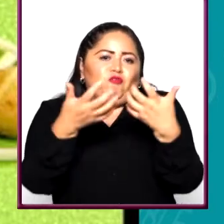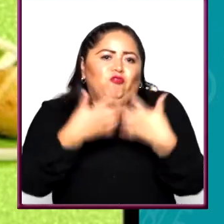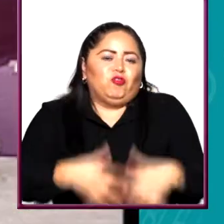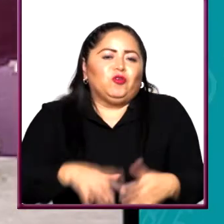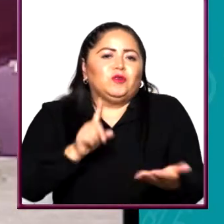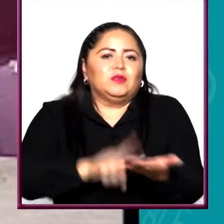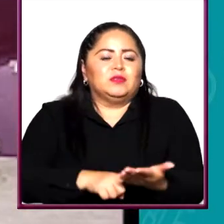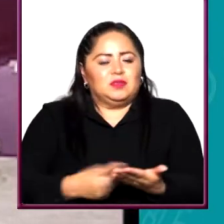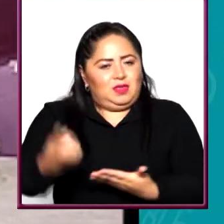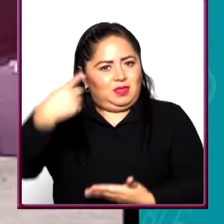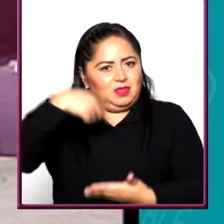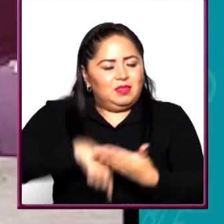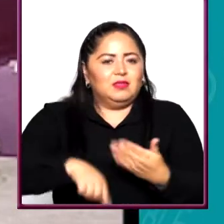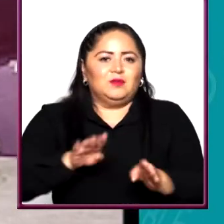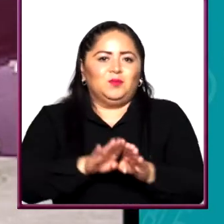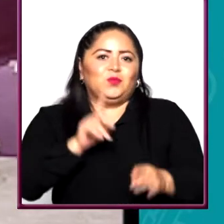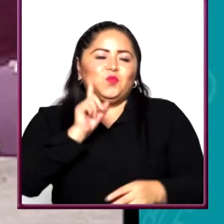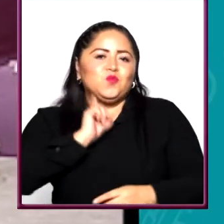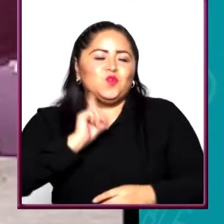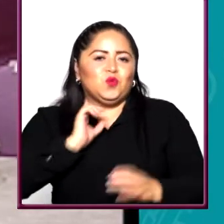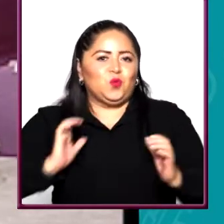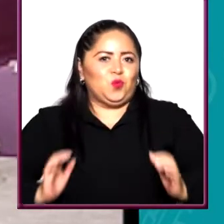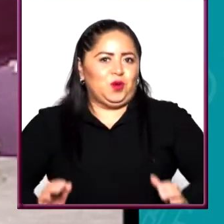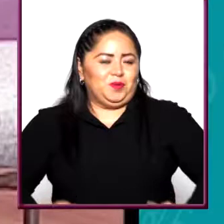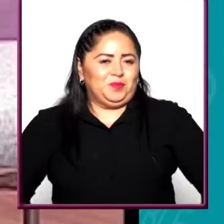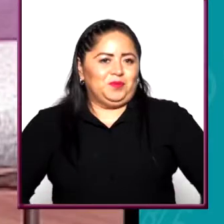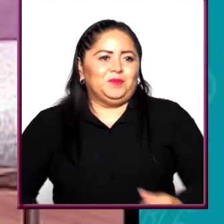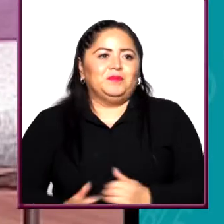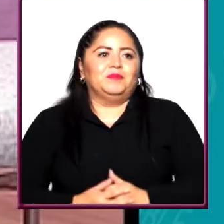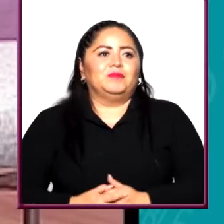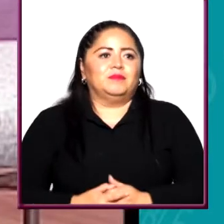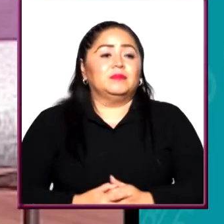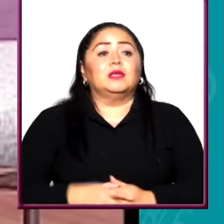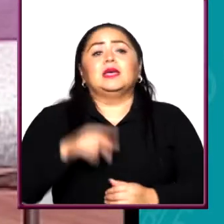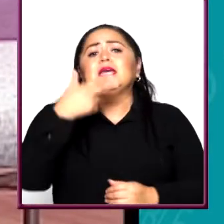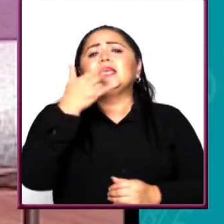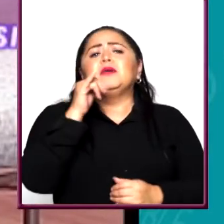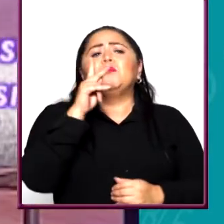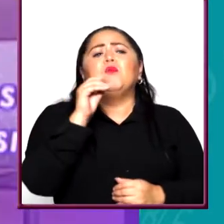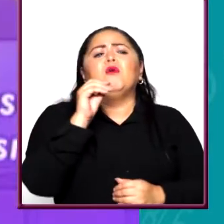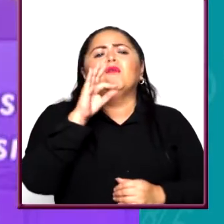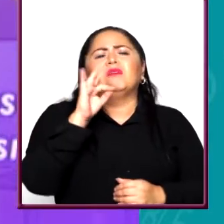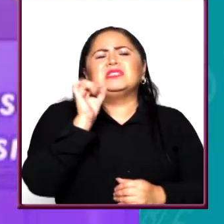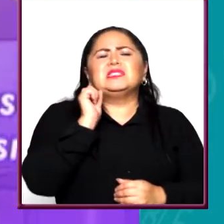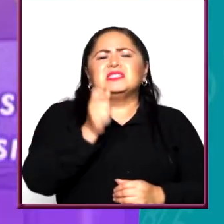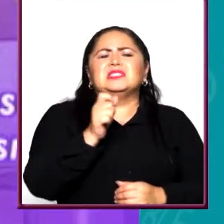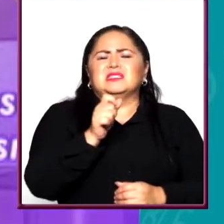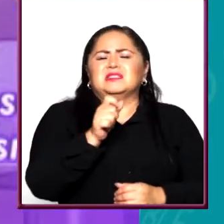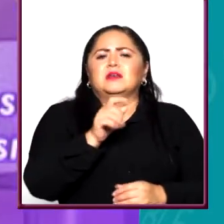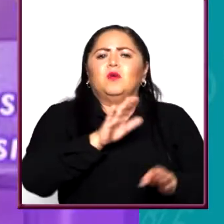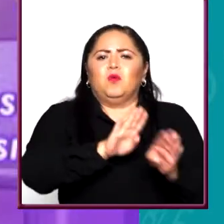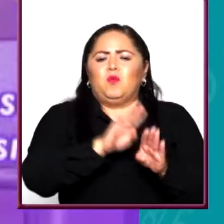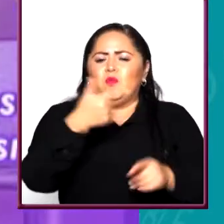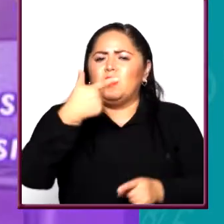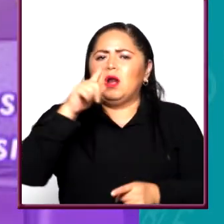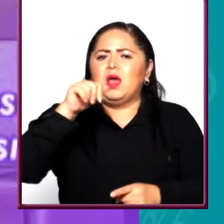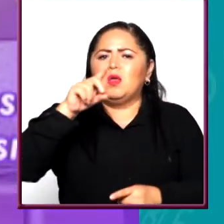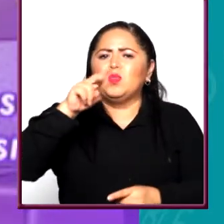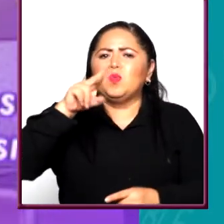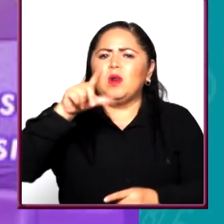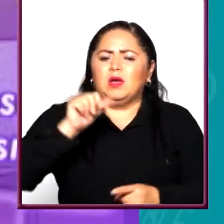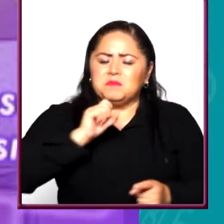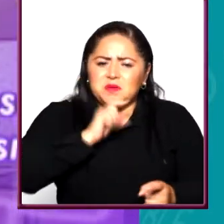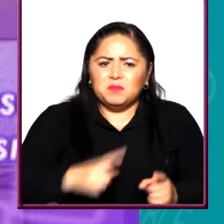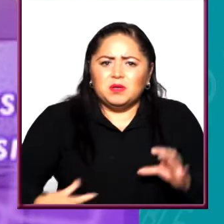funciones de los órganos internos del aparato sexual femenino. La hipófisis, pituitaria o glándula maestra,